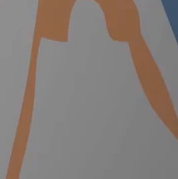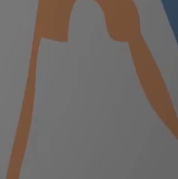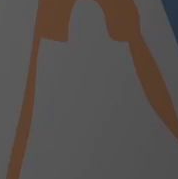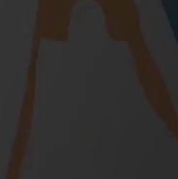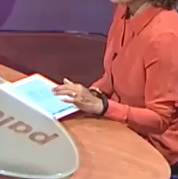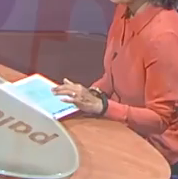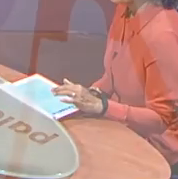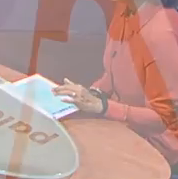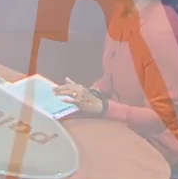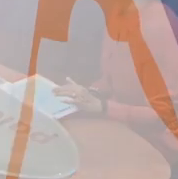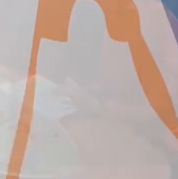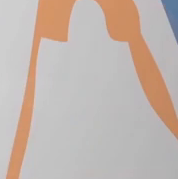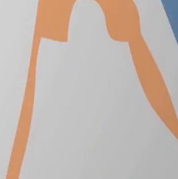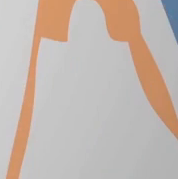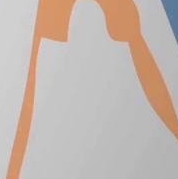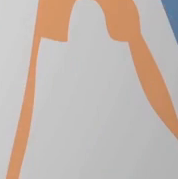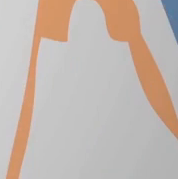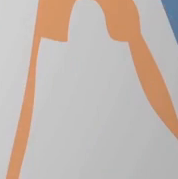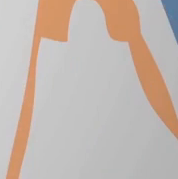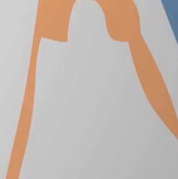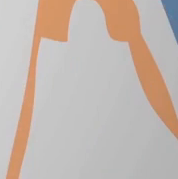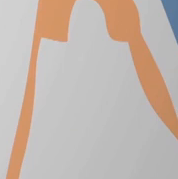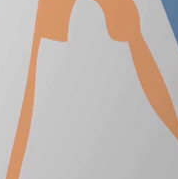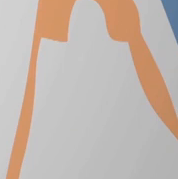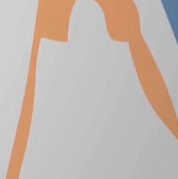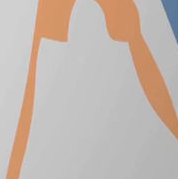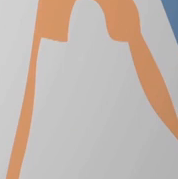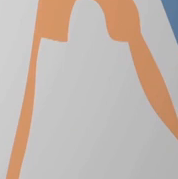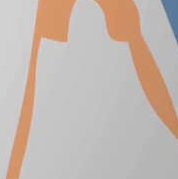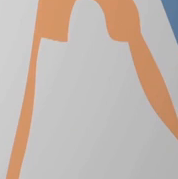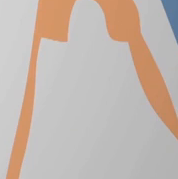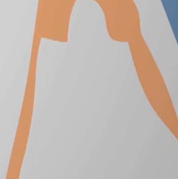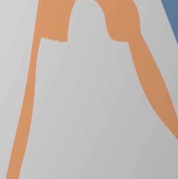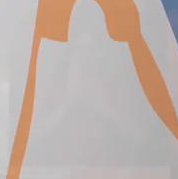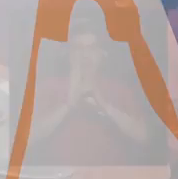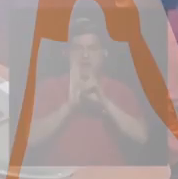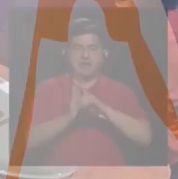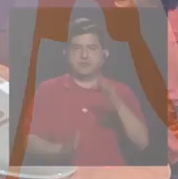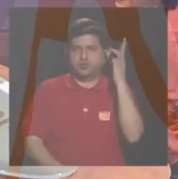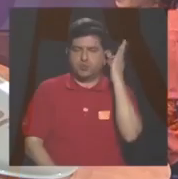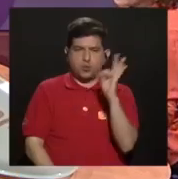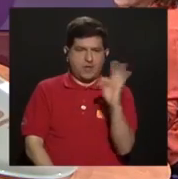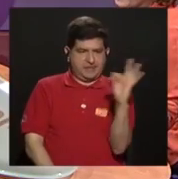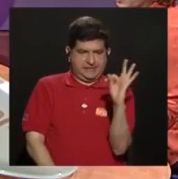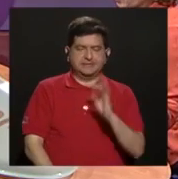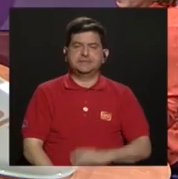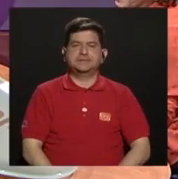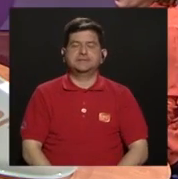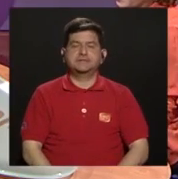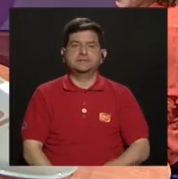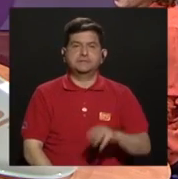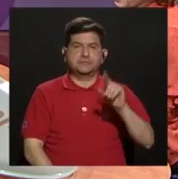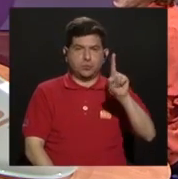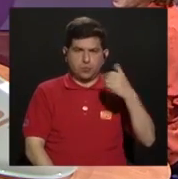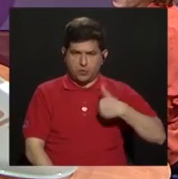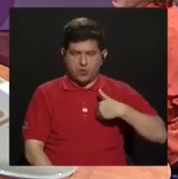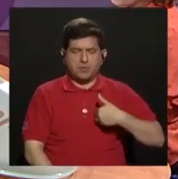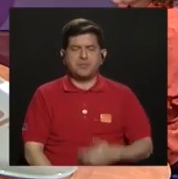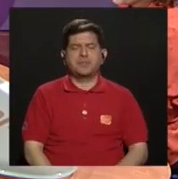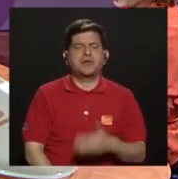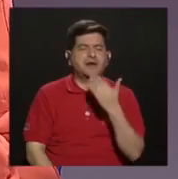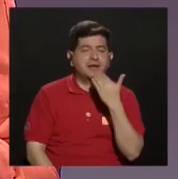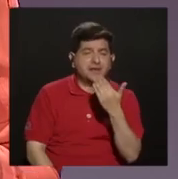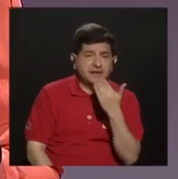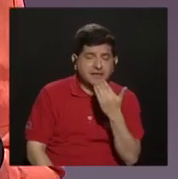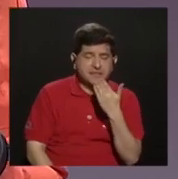regreso. Estamos de regreso en Irreverencias hablando sobre los derechos de las mujeres trans. Marco Vinicio, gracias por